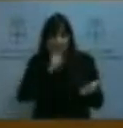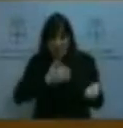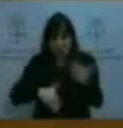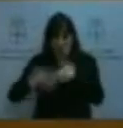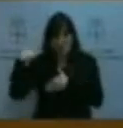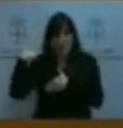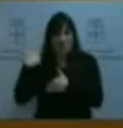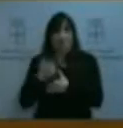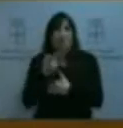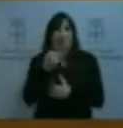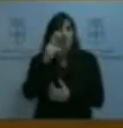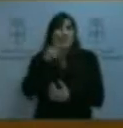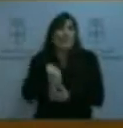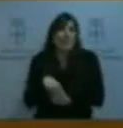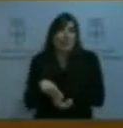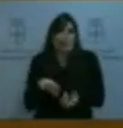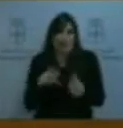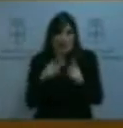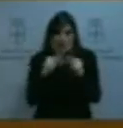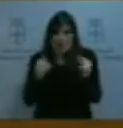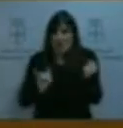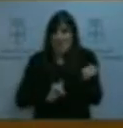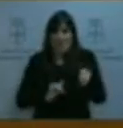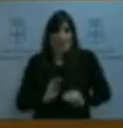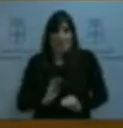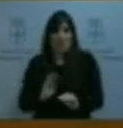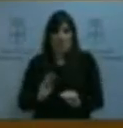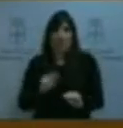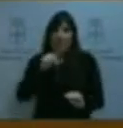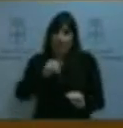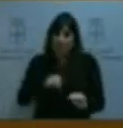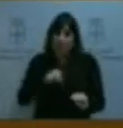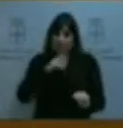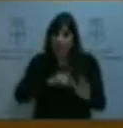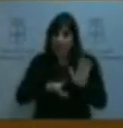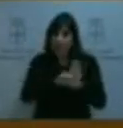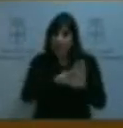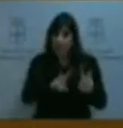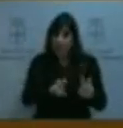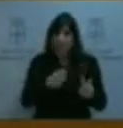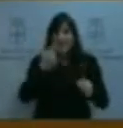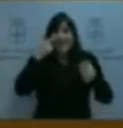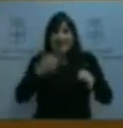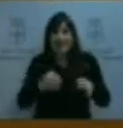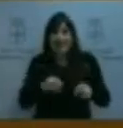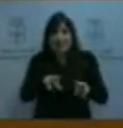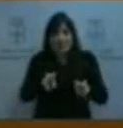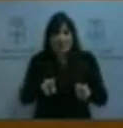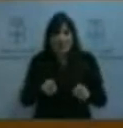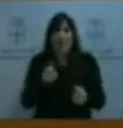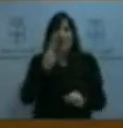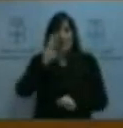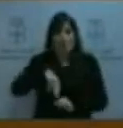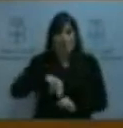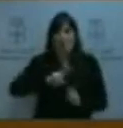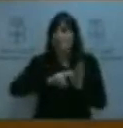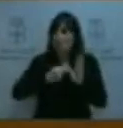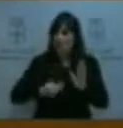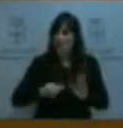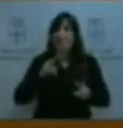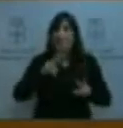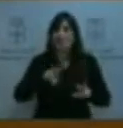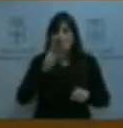En este se reconoce la realidad de la nueva inmigración, se reconocen las nuevas tecnologías, se reconocen los medios, incluso la